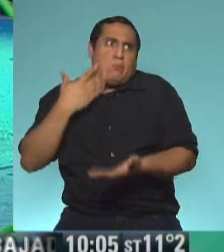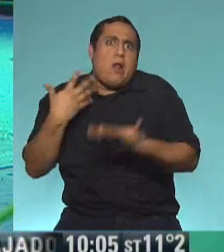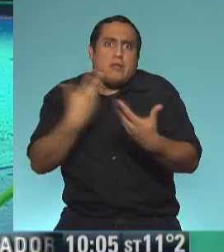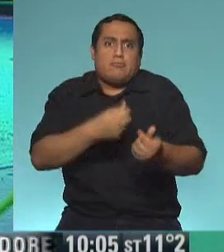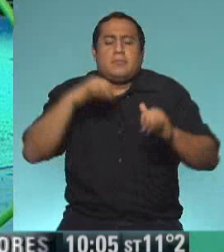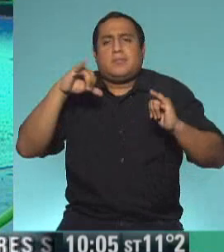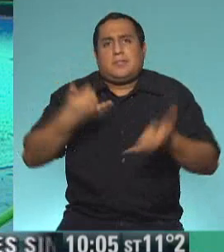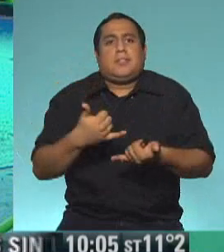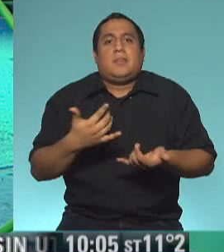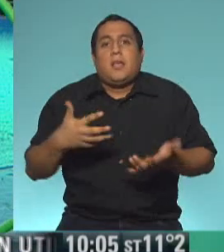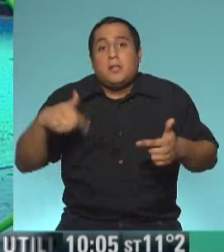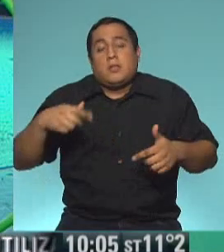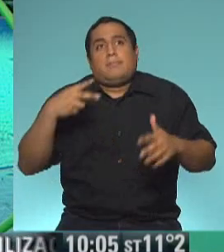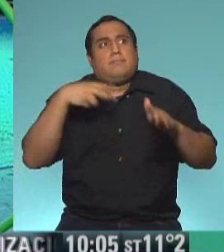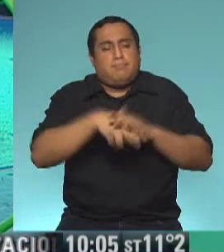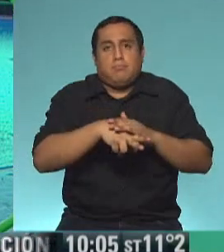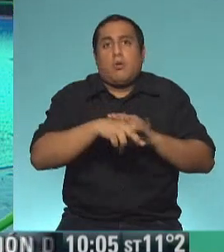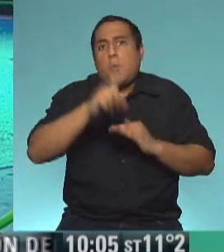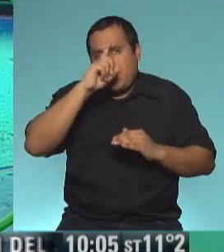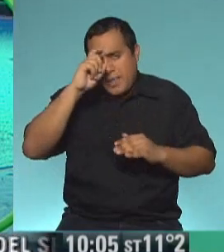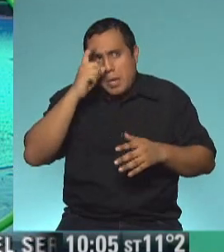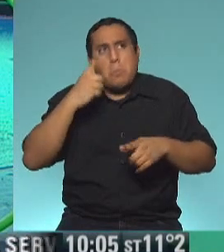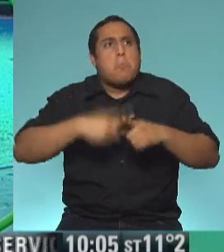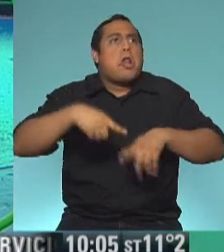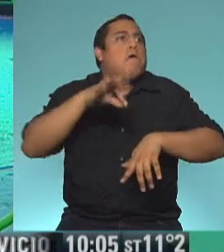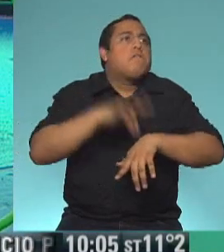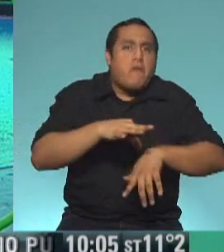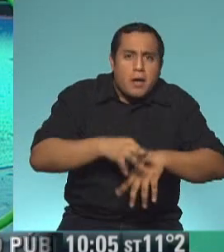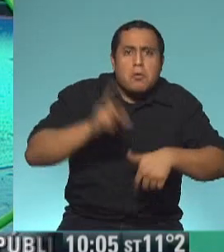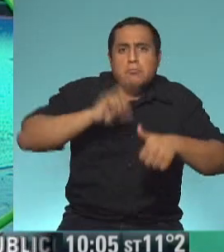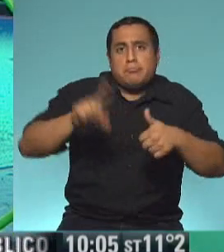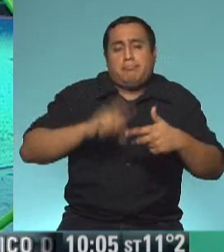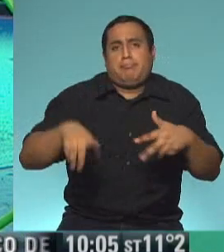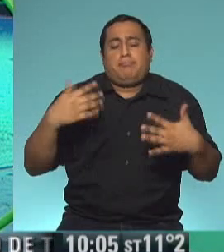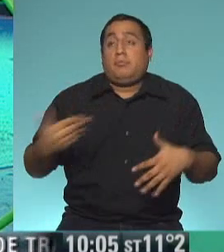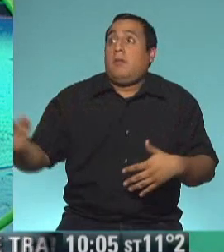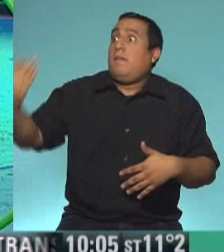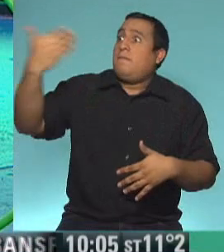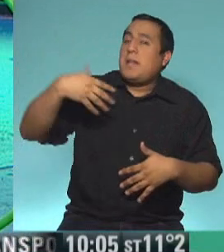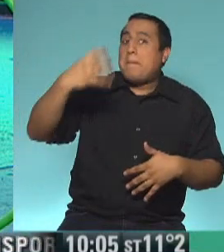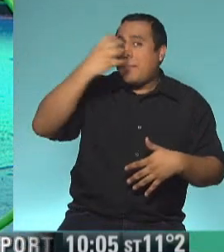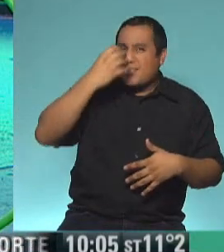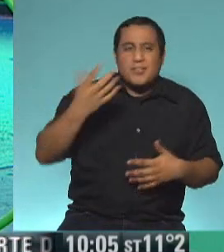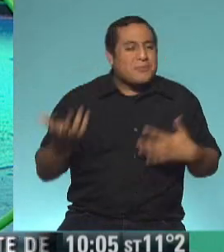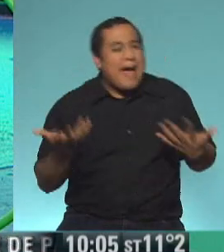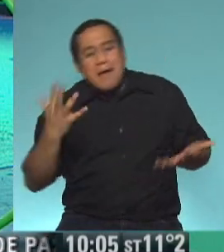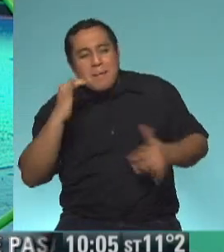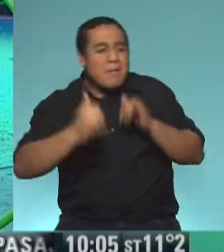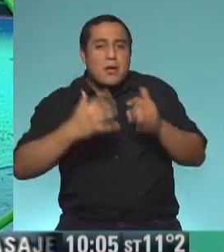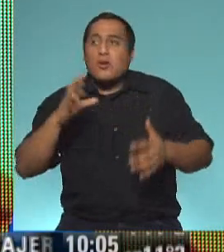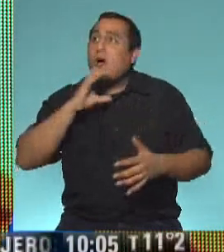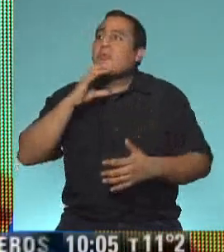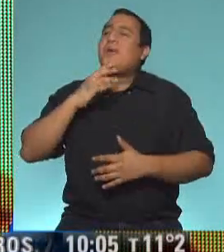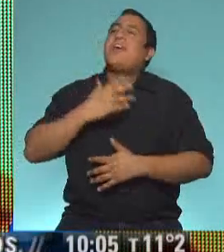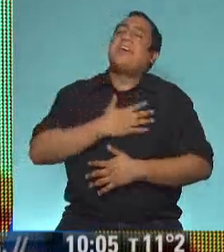divertido también, te toca estar hospitalizado por algo, sí, por lo hacen alguna más enfermedad. Imagínate que vengan unos payasos con nariz que te hagan reír. Y hacerte reír